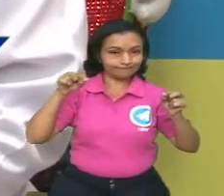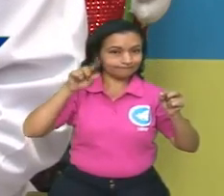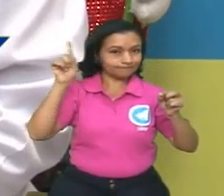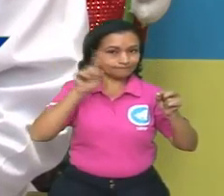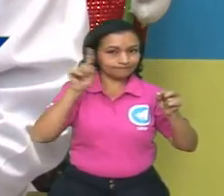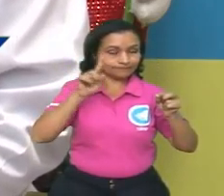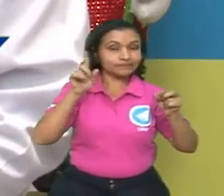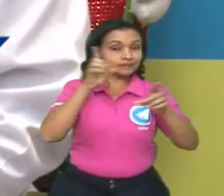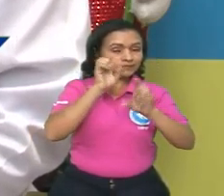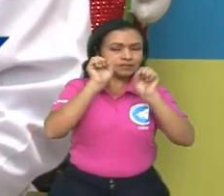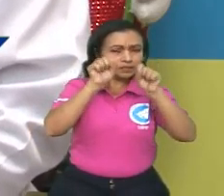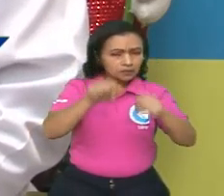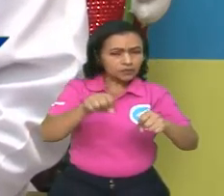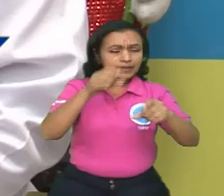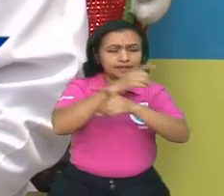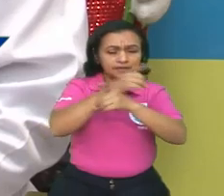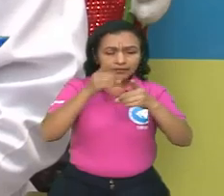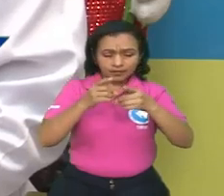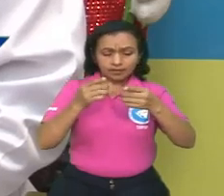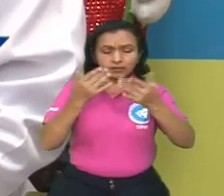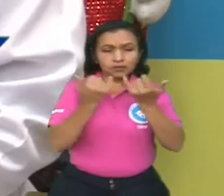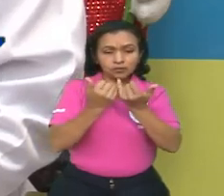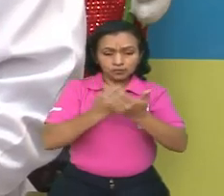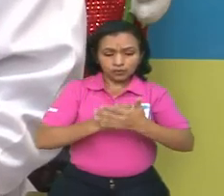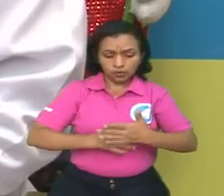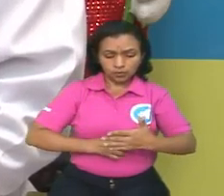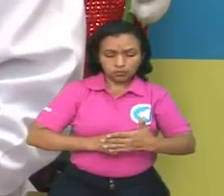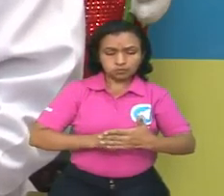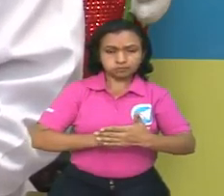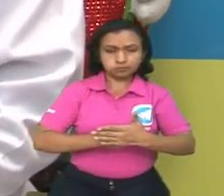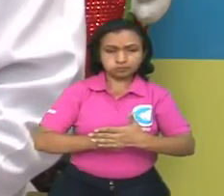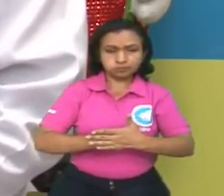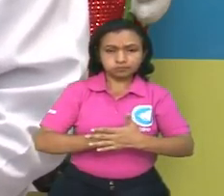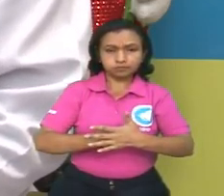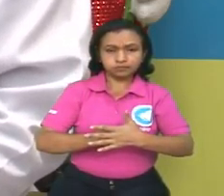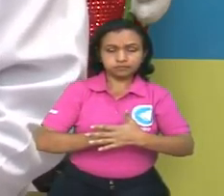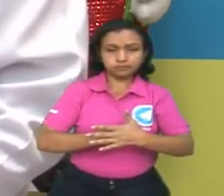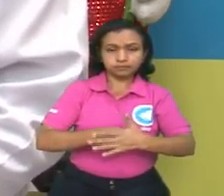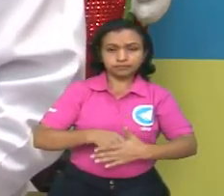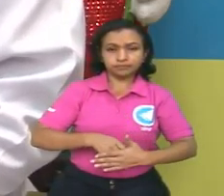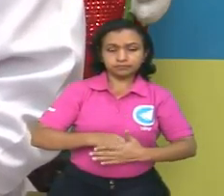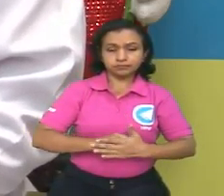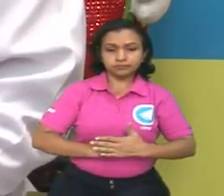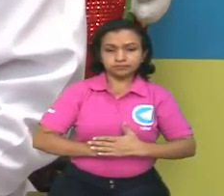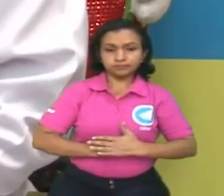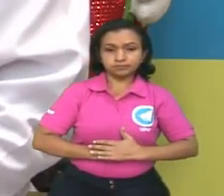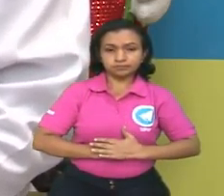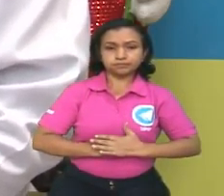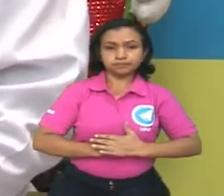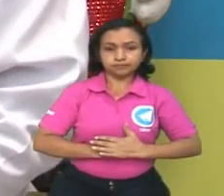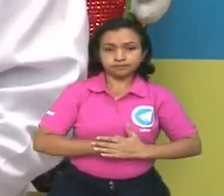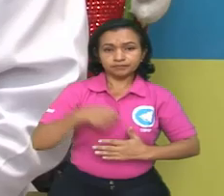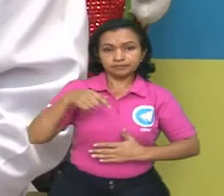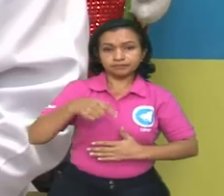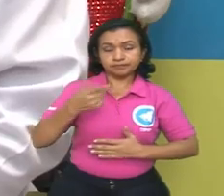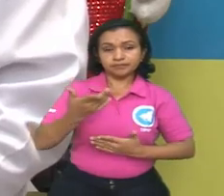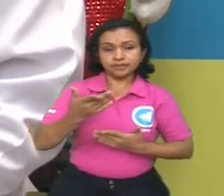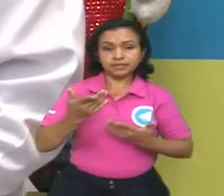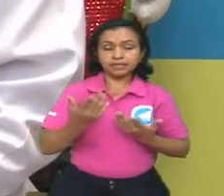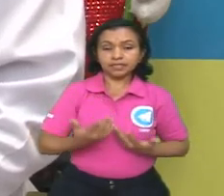totalmente prevenible mediante la captación de lesiones precancerosas. Lo que vamos a realizar hoy es brindar la consejería e información con respecto a